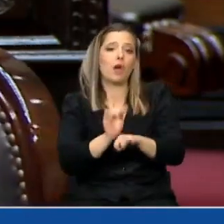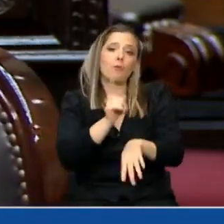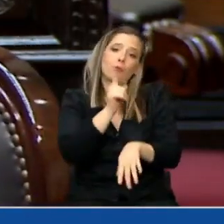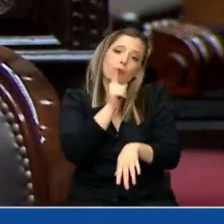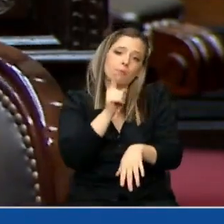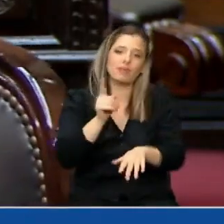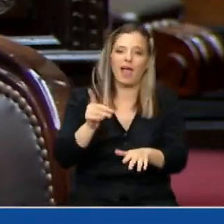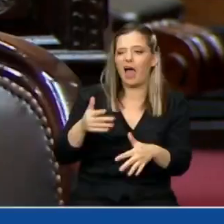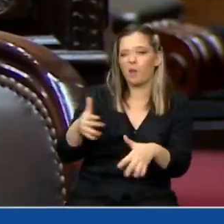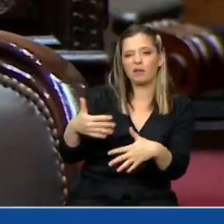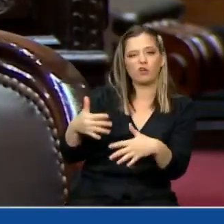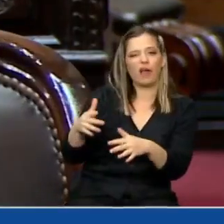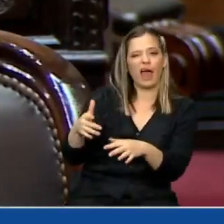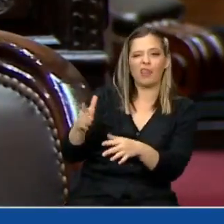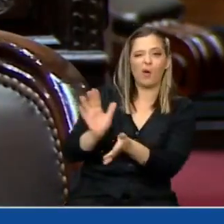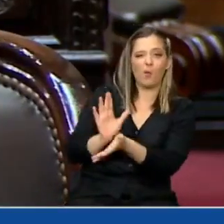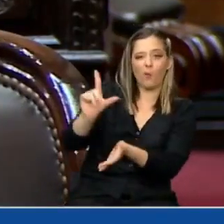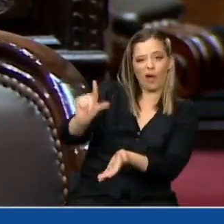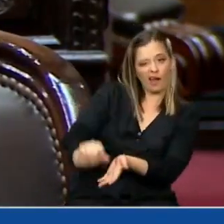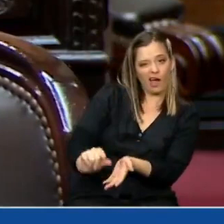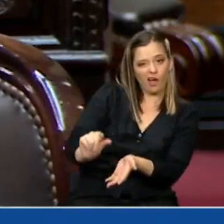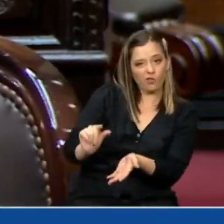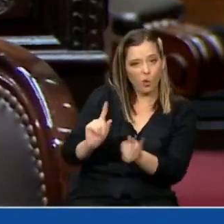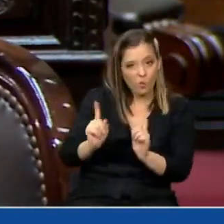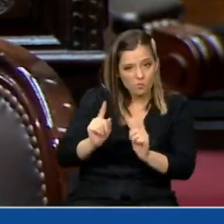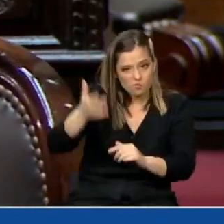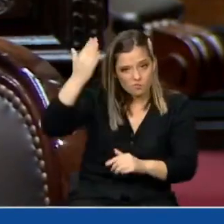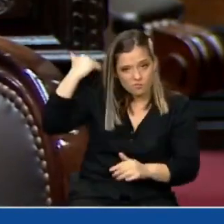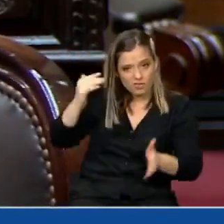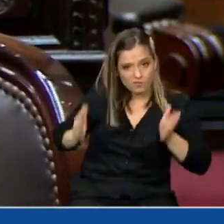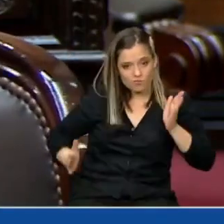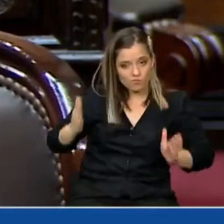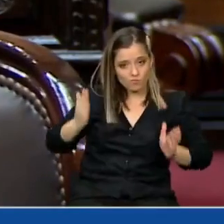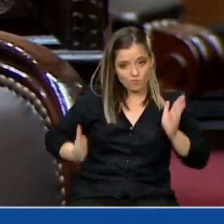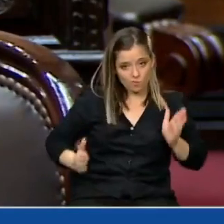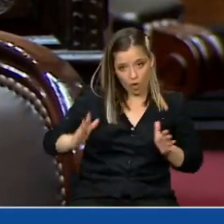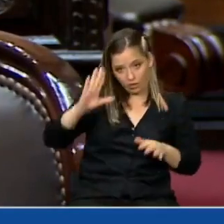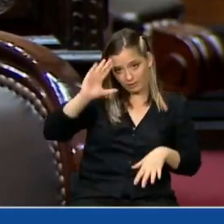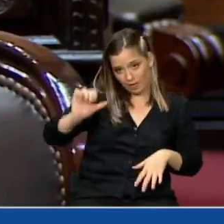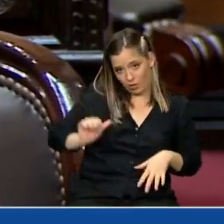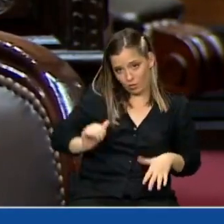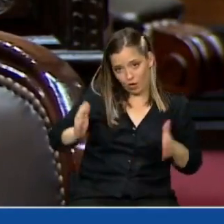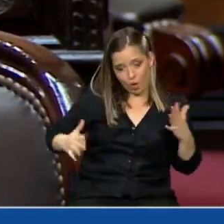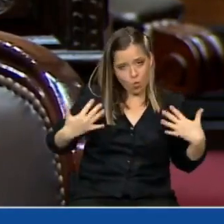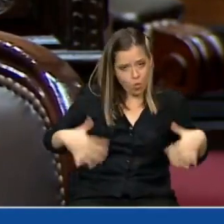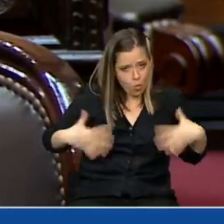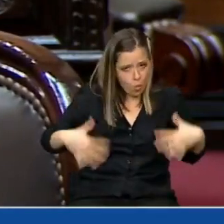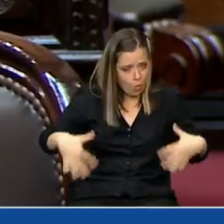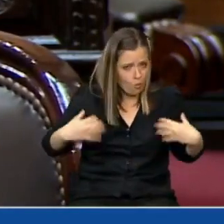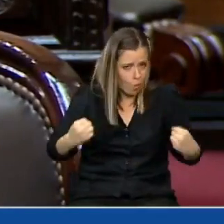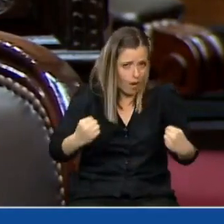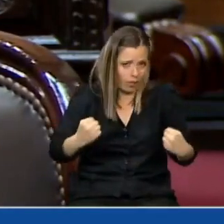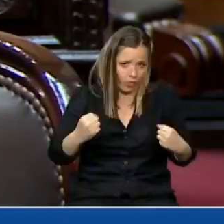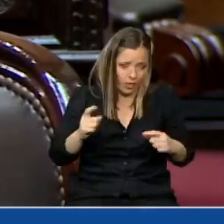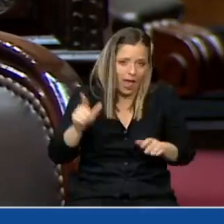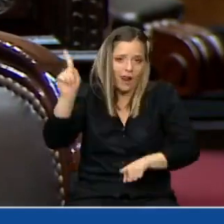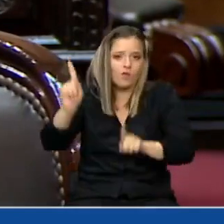minimizando, banalizando lo que sucedió en el periodo más negro de la historia argentina.